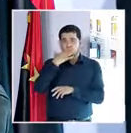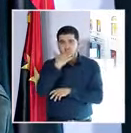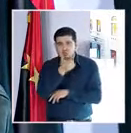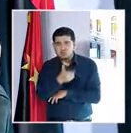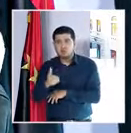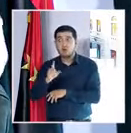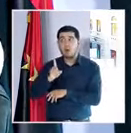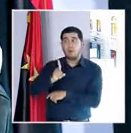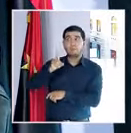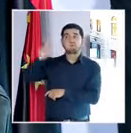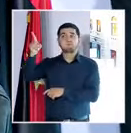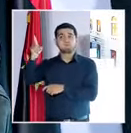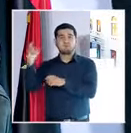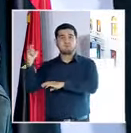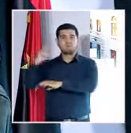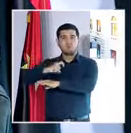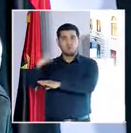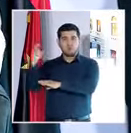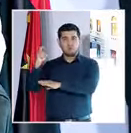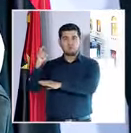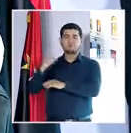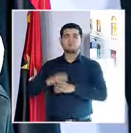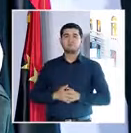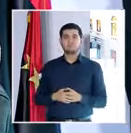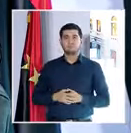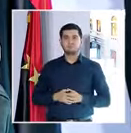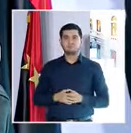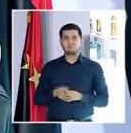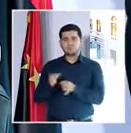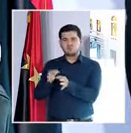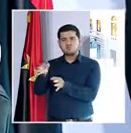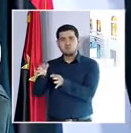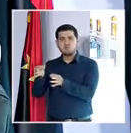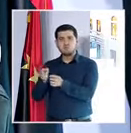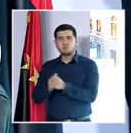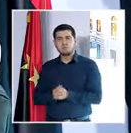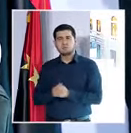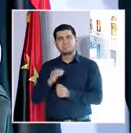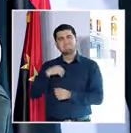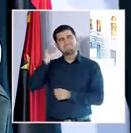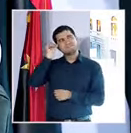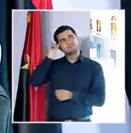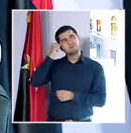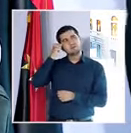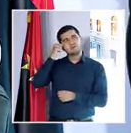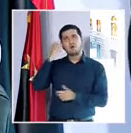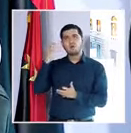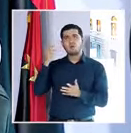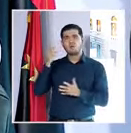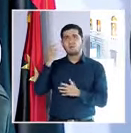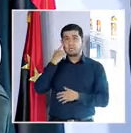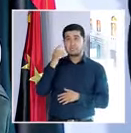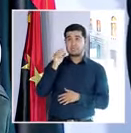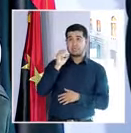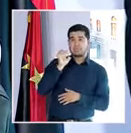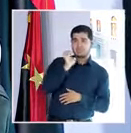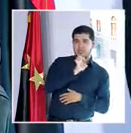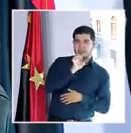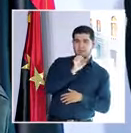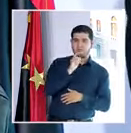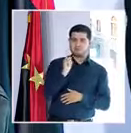región a través del contrato. Yo recuerdo aún cómo veía uno en el mes de enero y en el